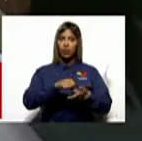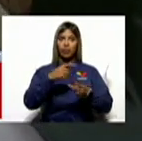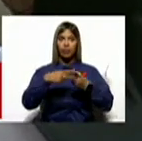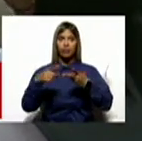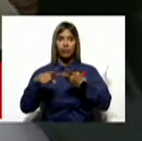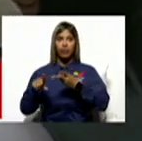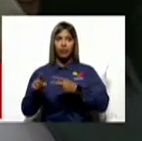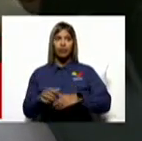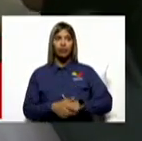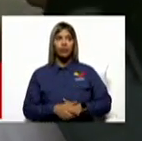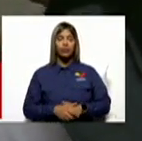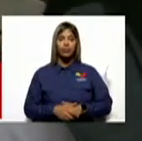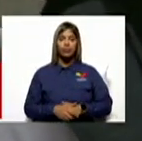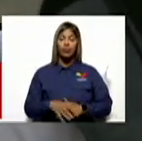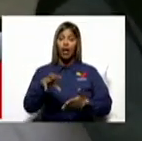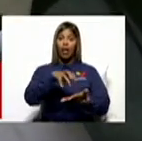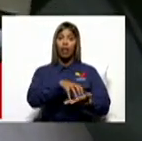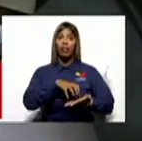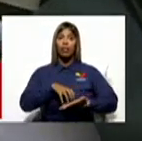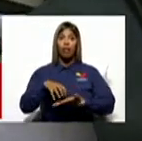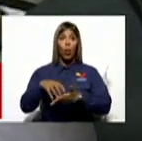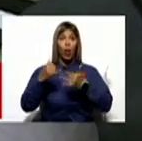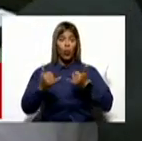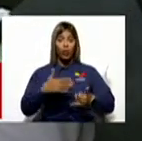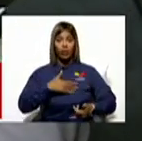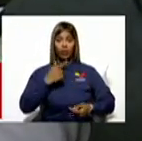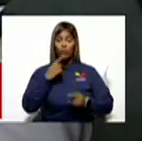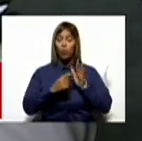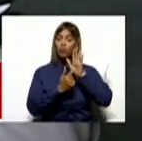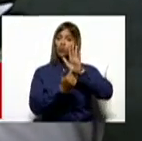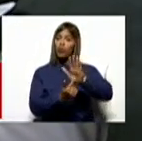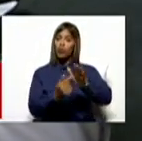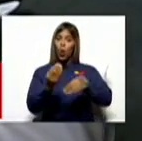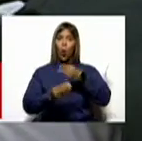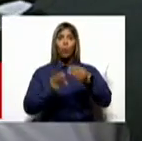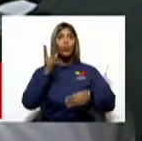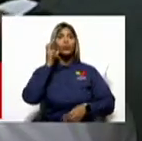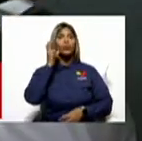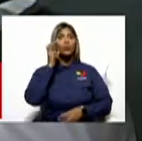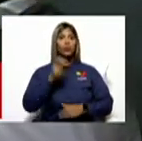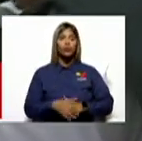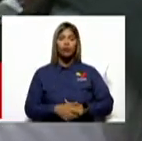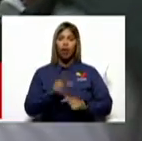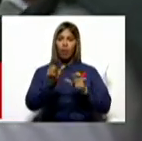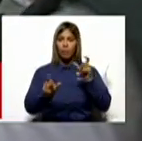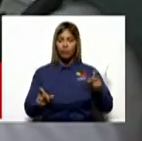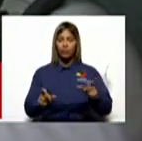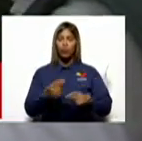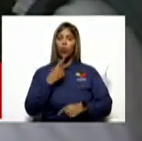distintos estados, y bueno, queremos darle una muestra, pues, de esa música